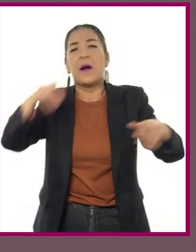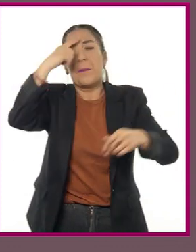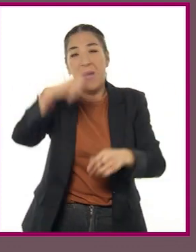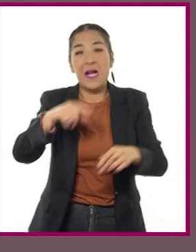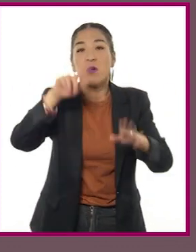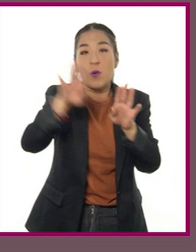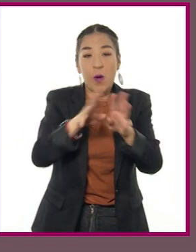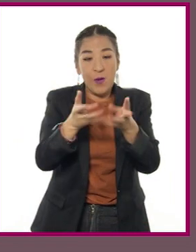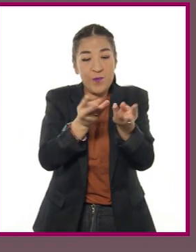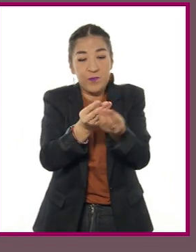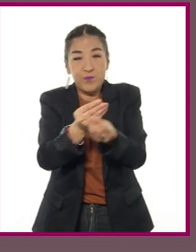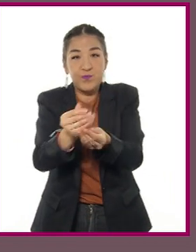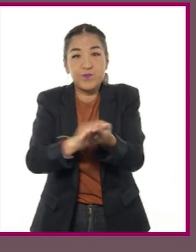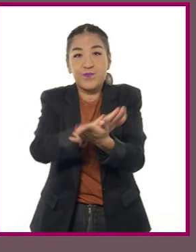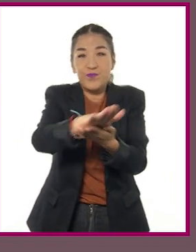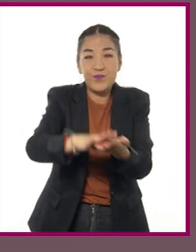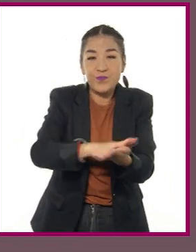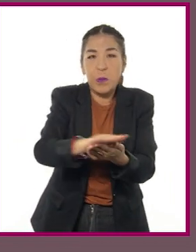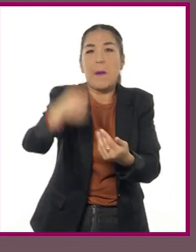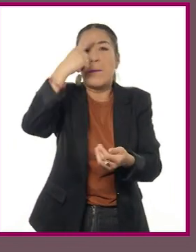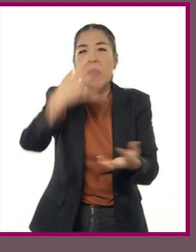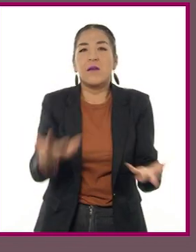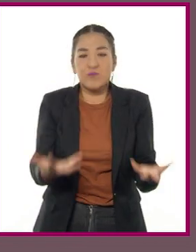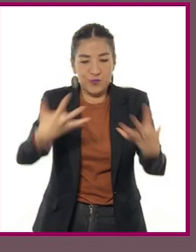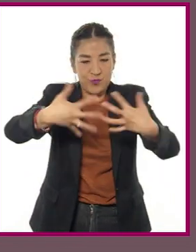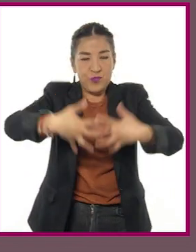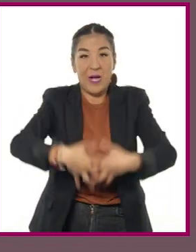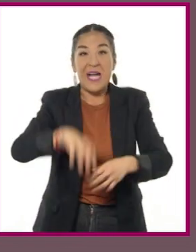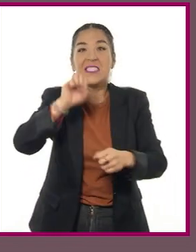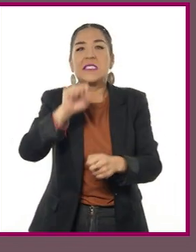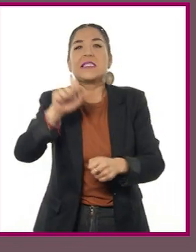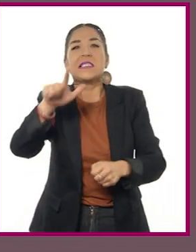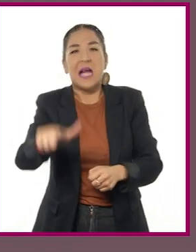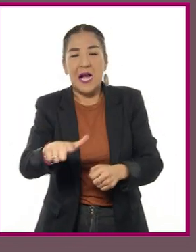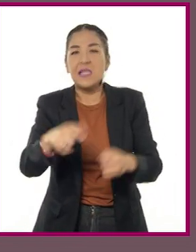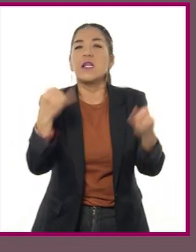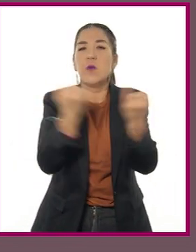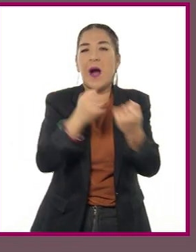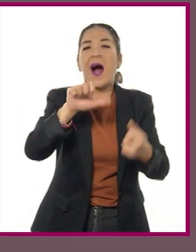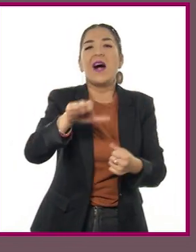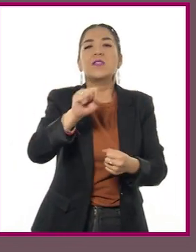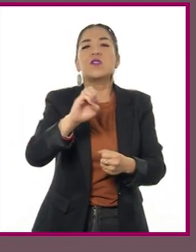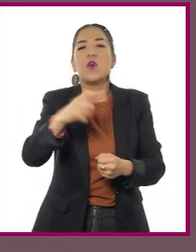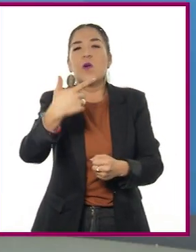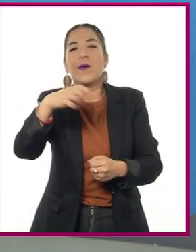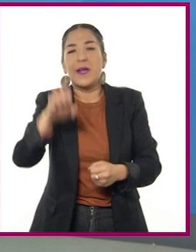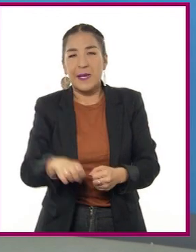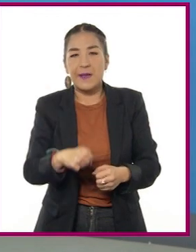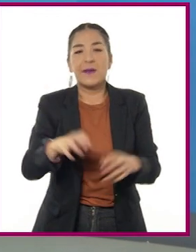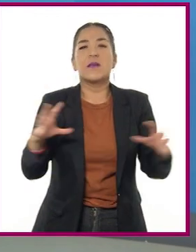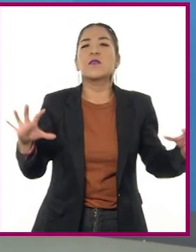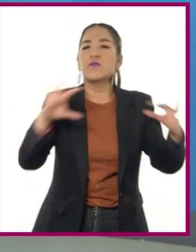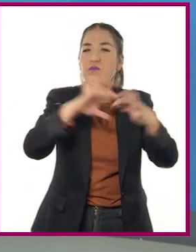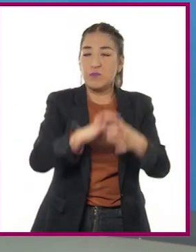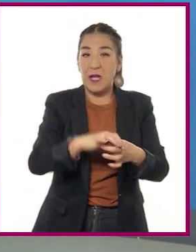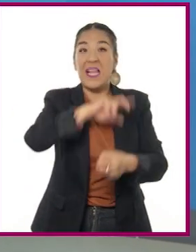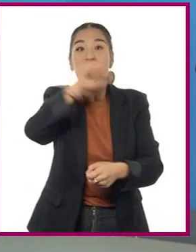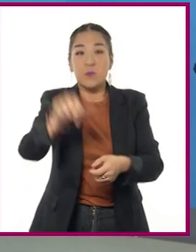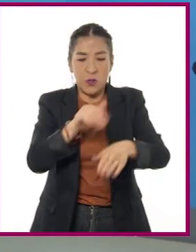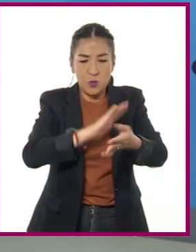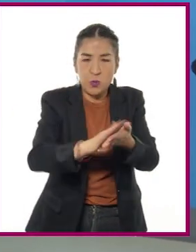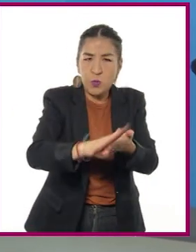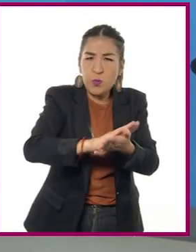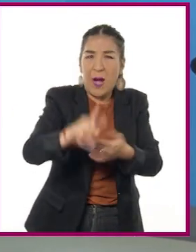molido, se extendía para mezclarlo con sal magistral y azogue mercurio. Luego se lavaba